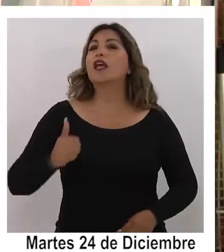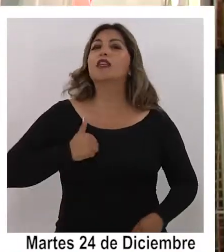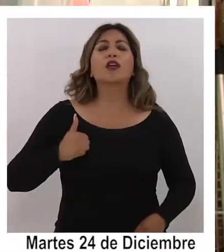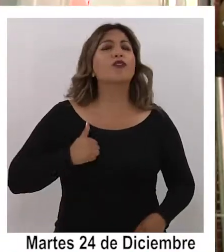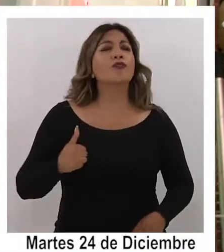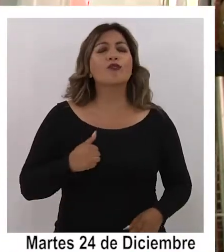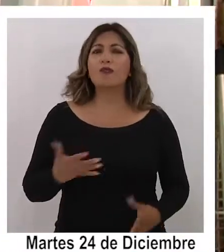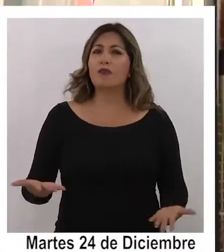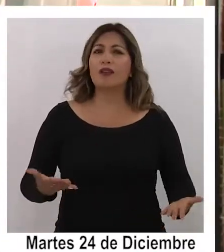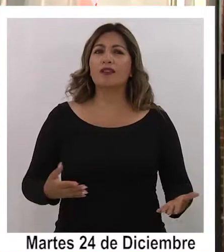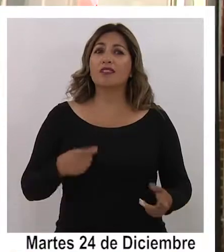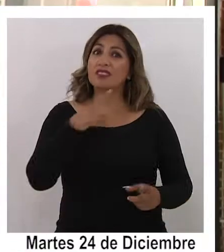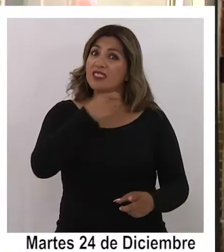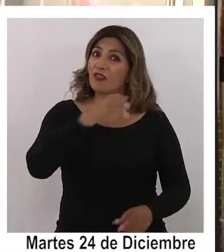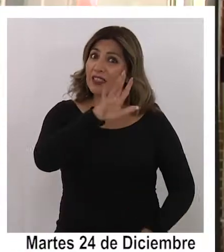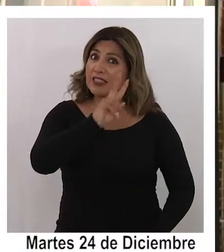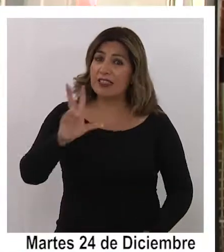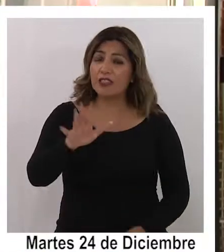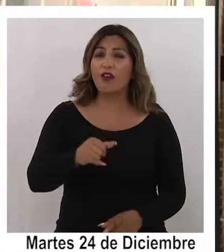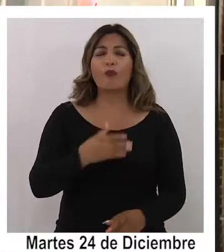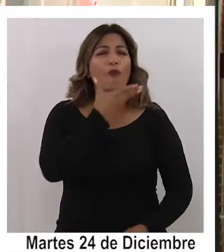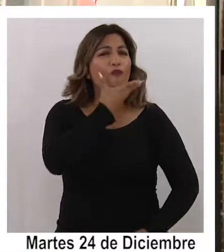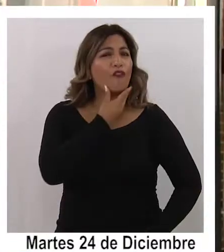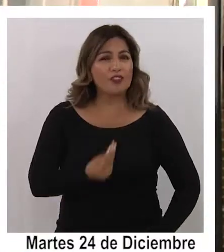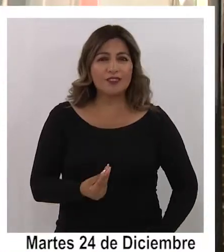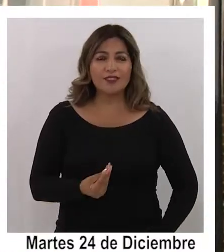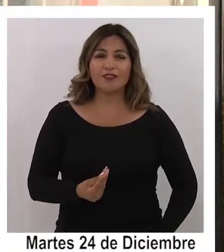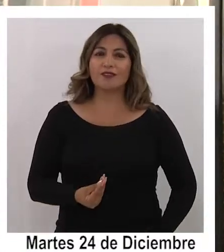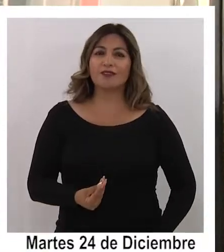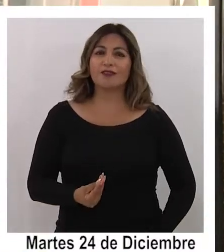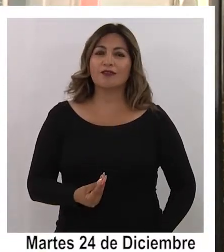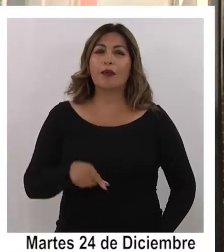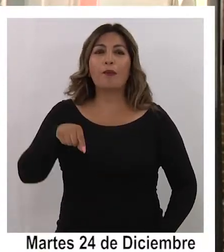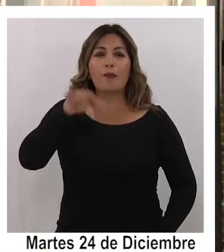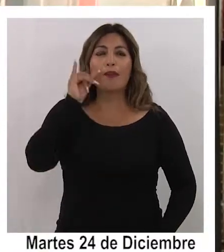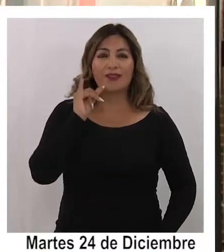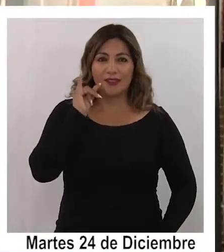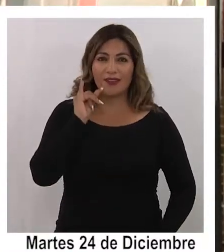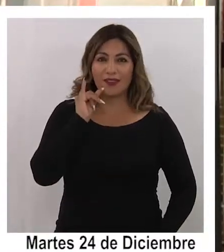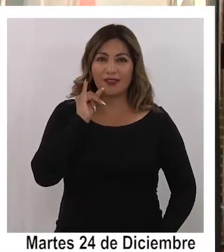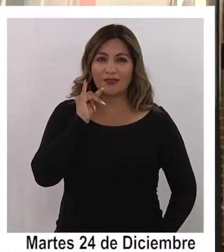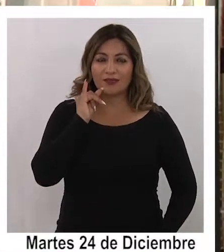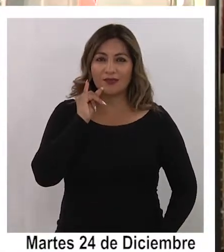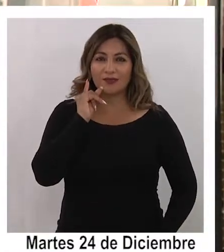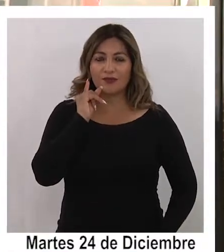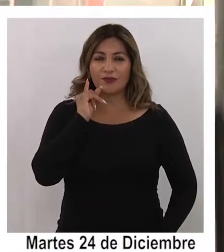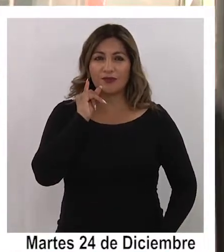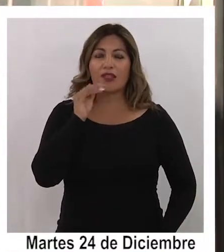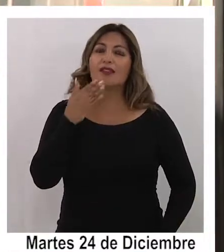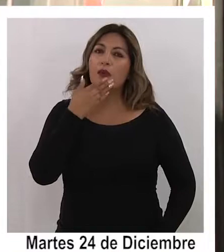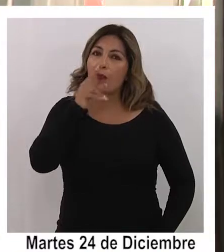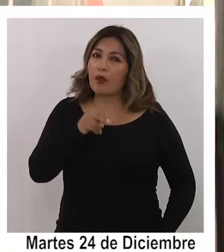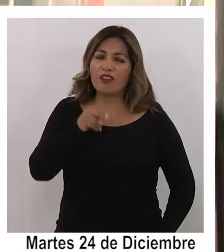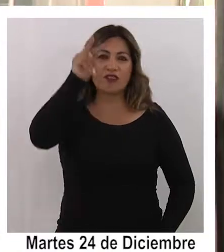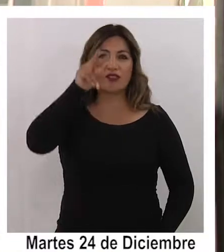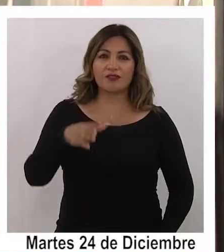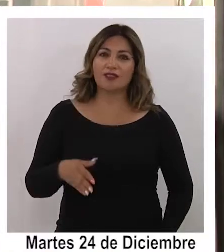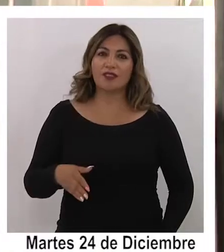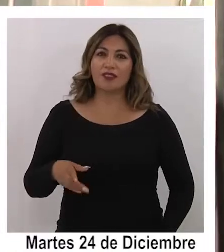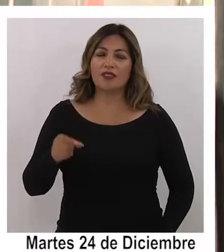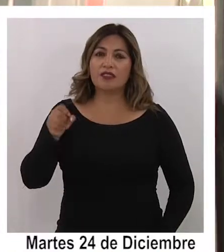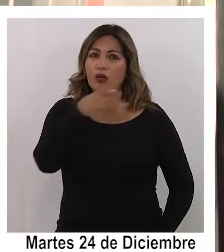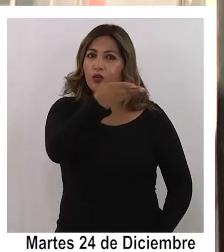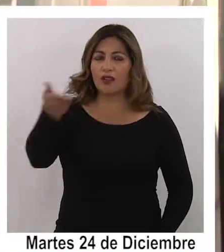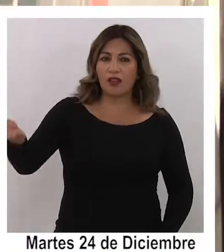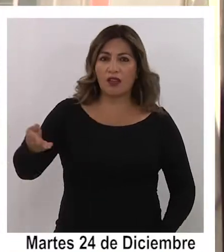Y que cumplan esta cantidad de años es muy bonito para la zona, acá en Iquique y para la zona